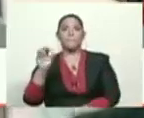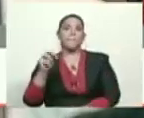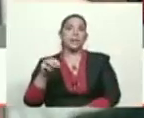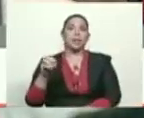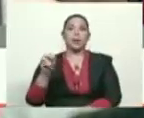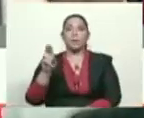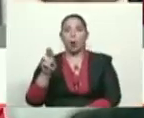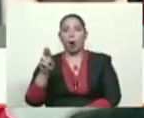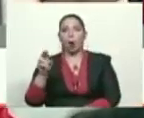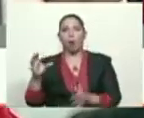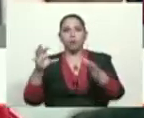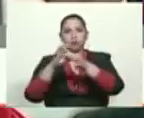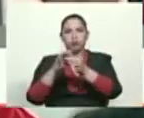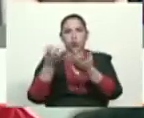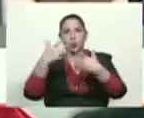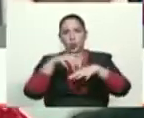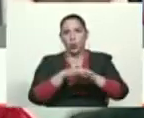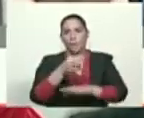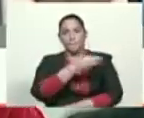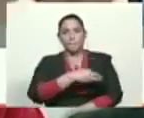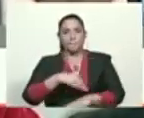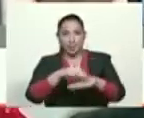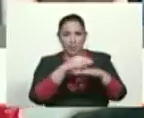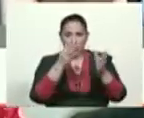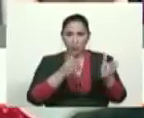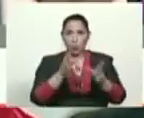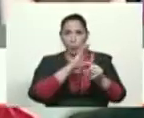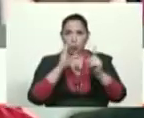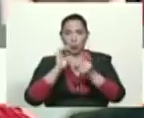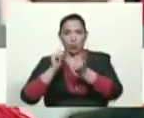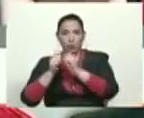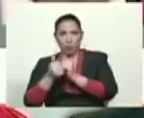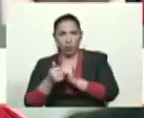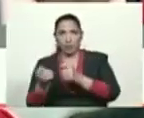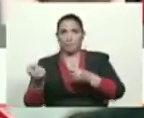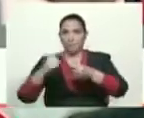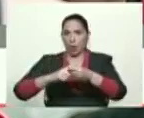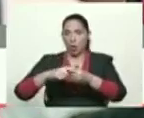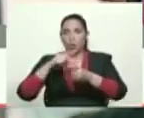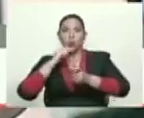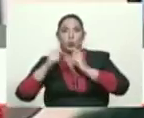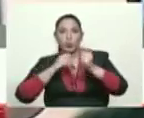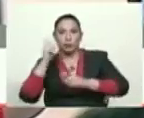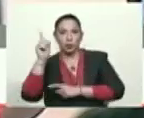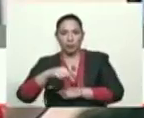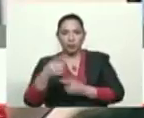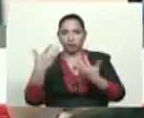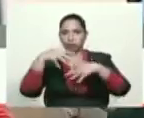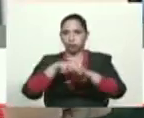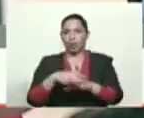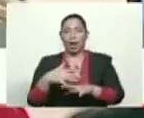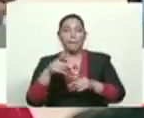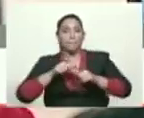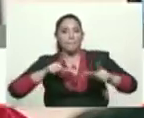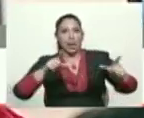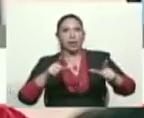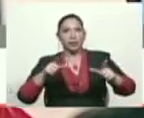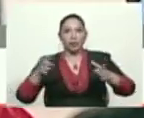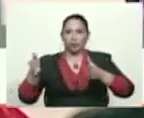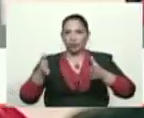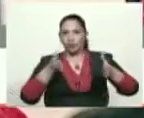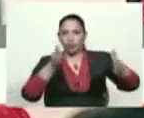cultura ministerio del deporte y también se incorpora el ministerio del turismo para hacer en estos espacios rutas